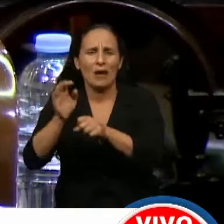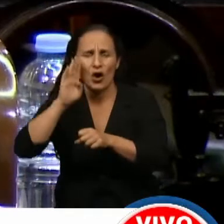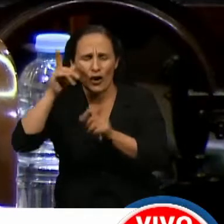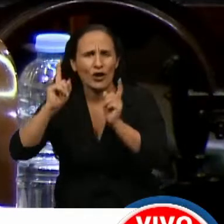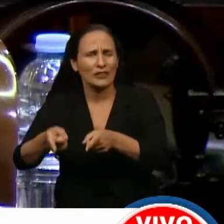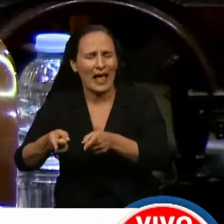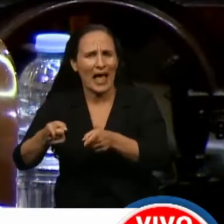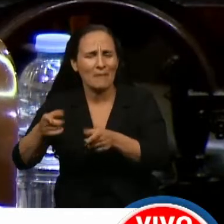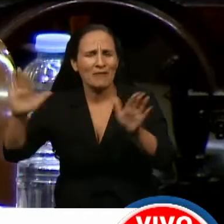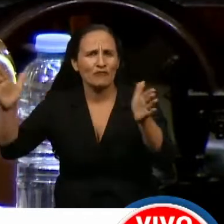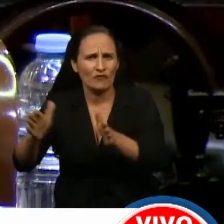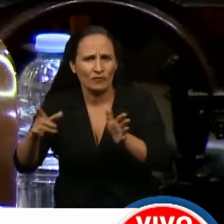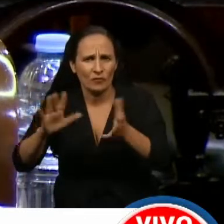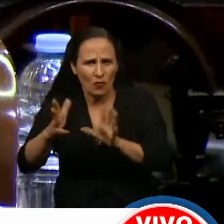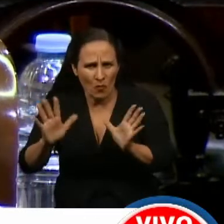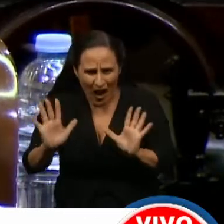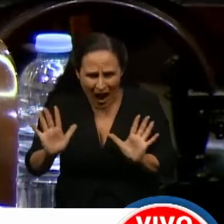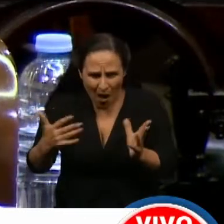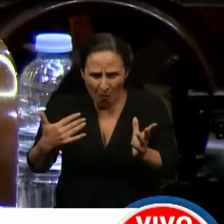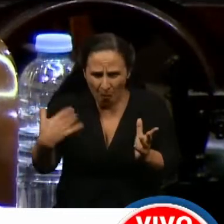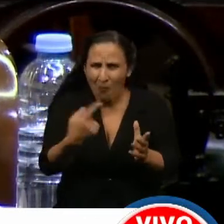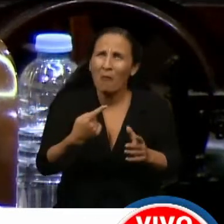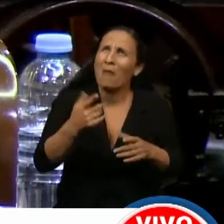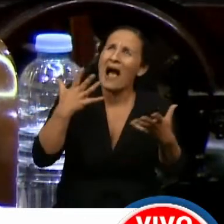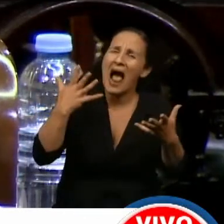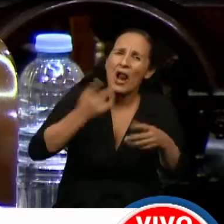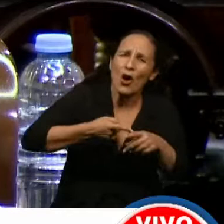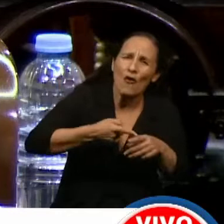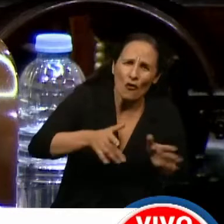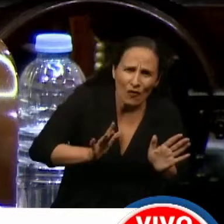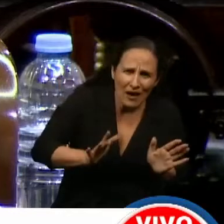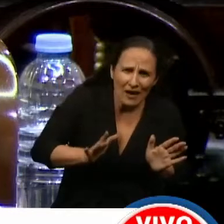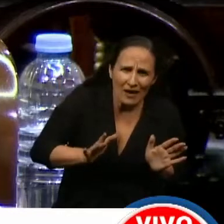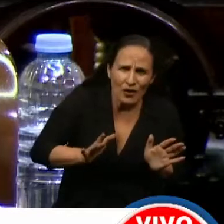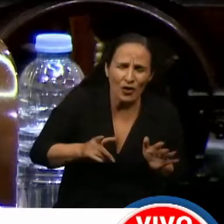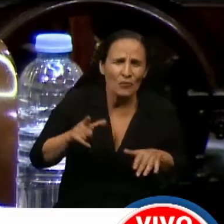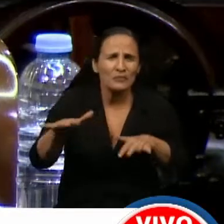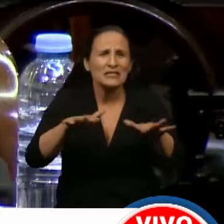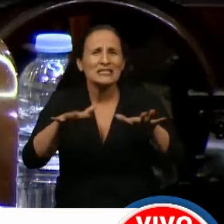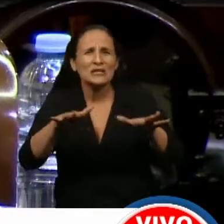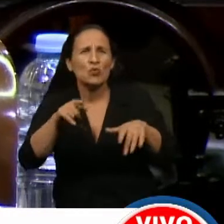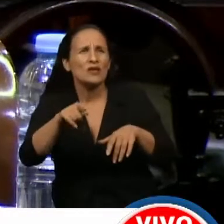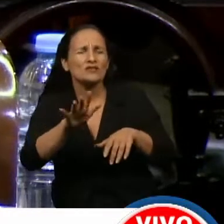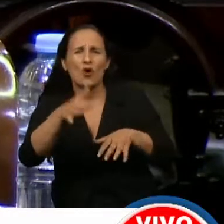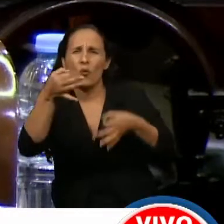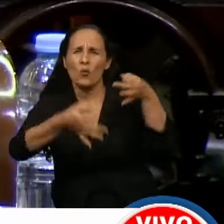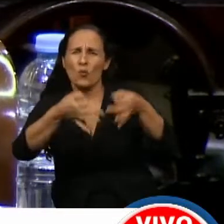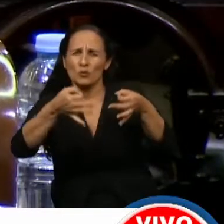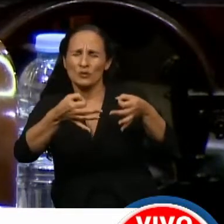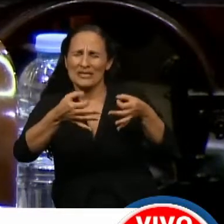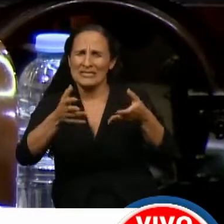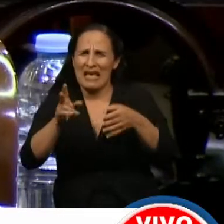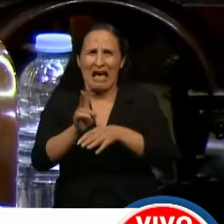informales? ¿Creen ustedes que en un contexto de inseguridad jurídica,